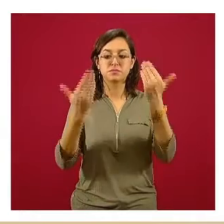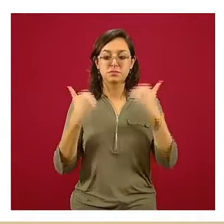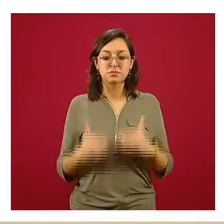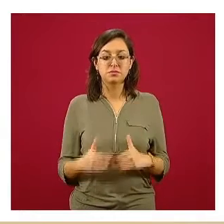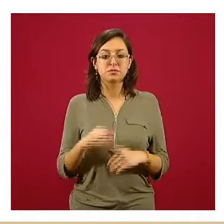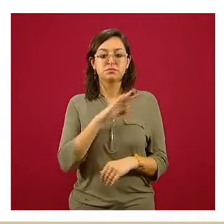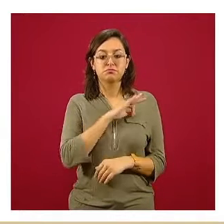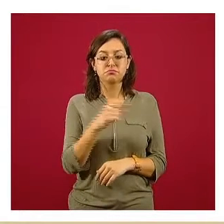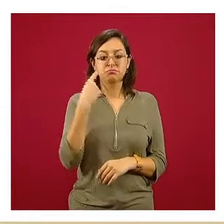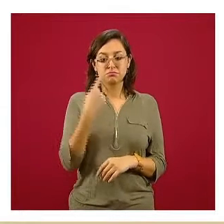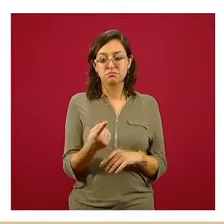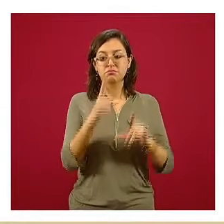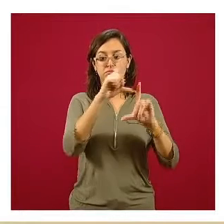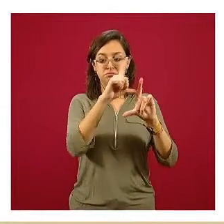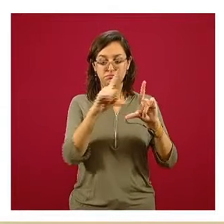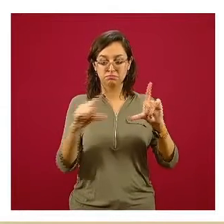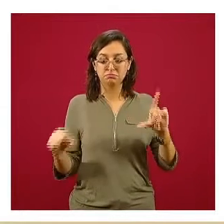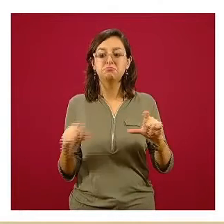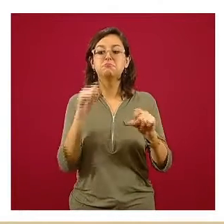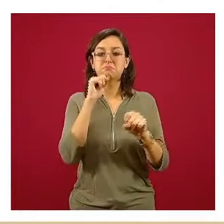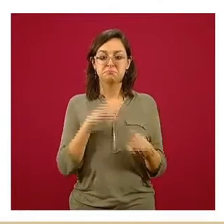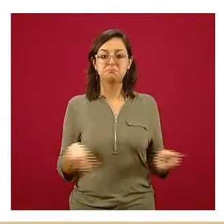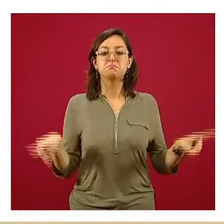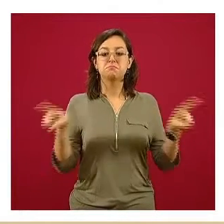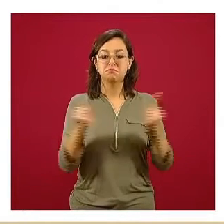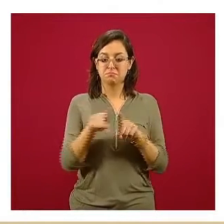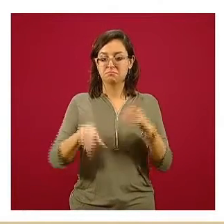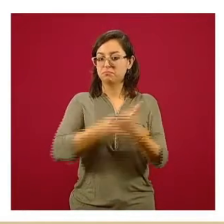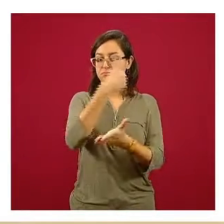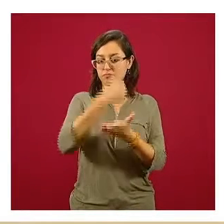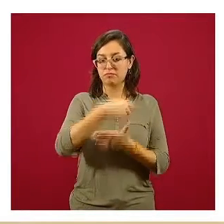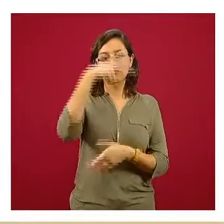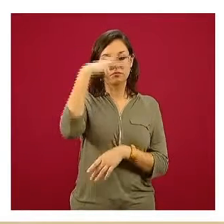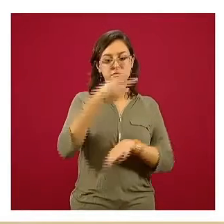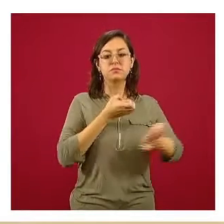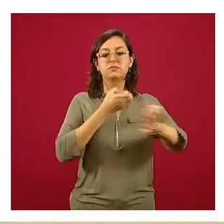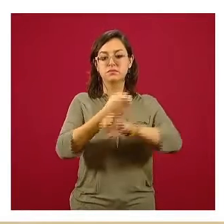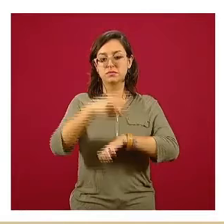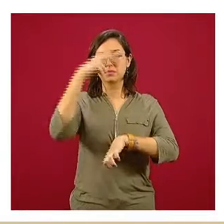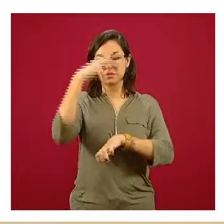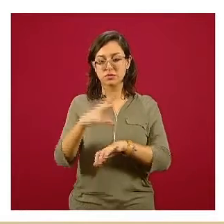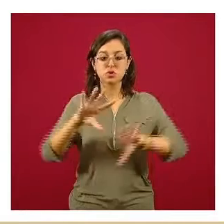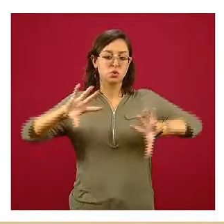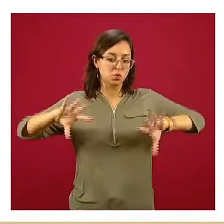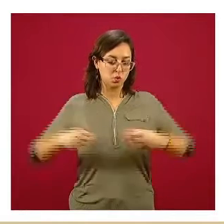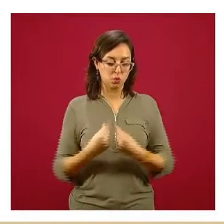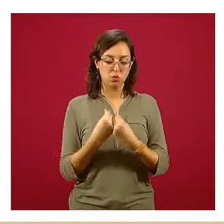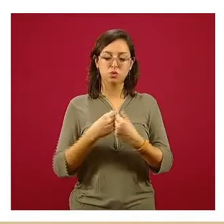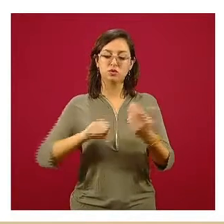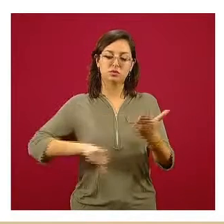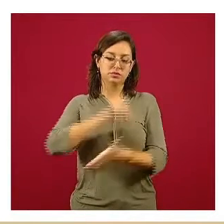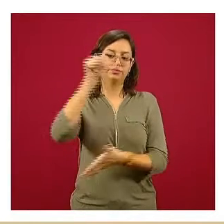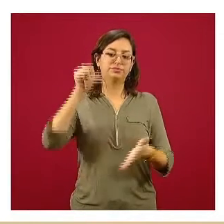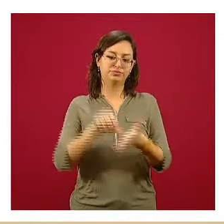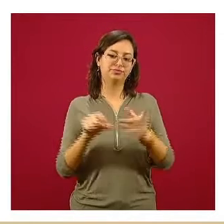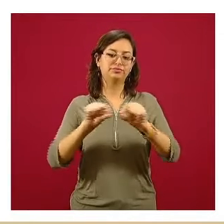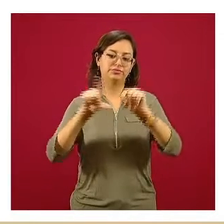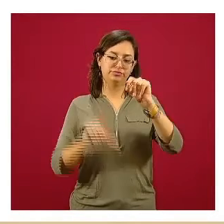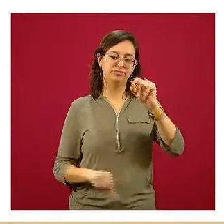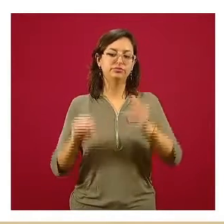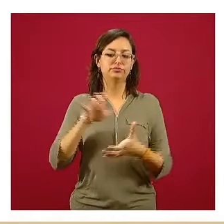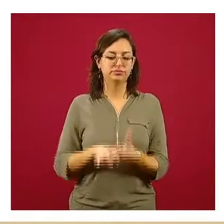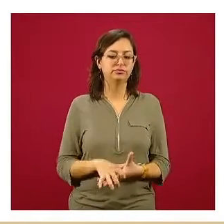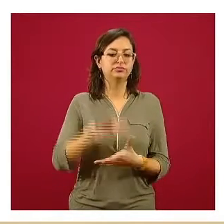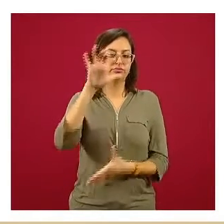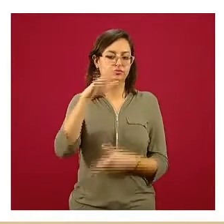Aquí se ve la distribución, igualmente la Ciudad de México, el Estado de México, en conjunto el Valle de México, representan la mayor